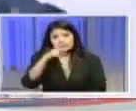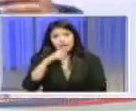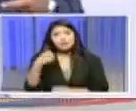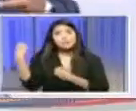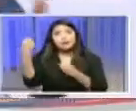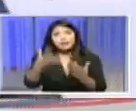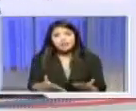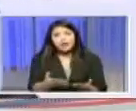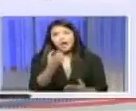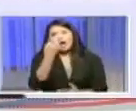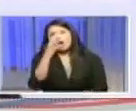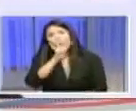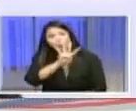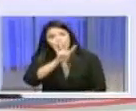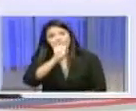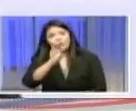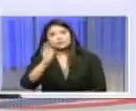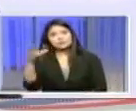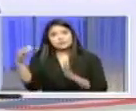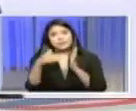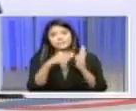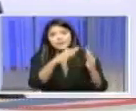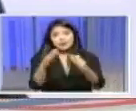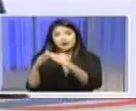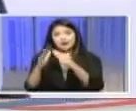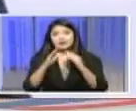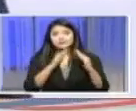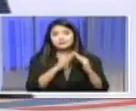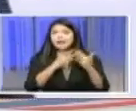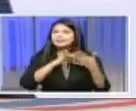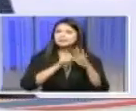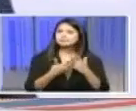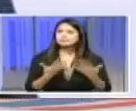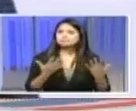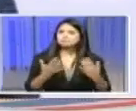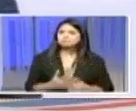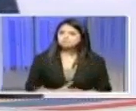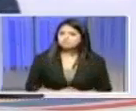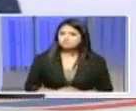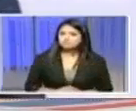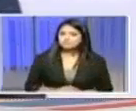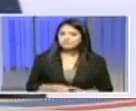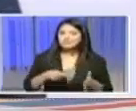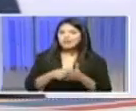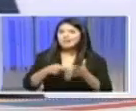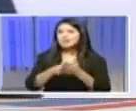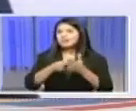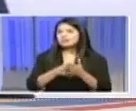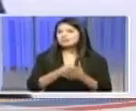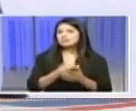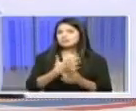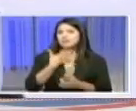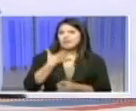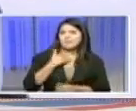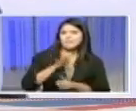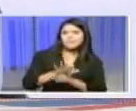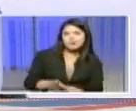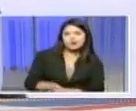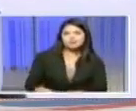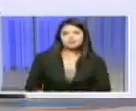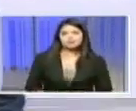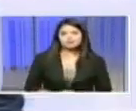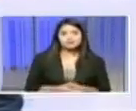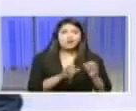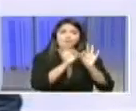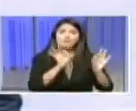entregar más de 400.000 viviendas. Es un gesto de provocación, de desprecio, muy típico